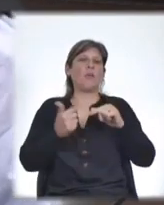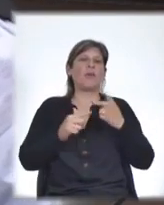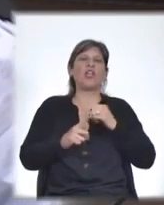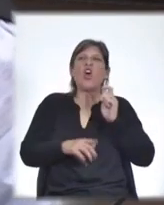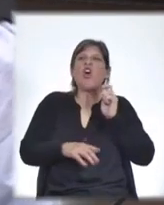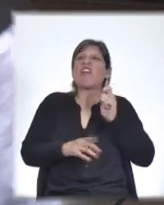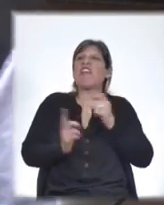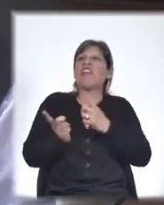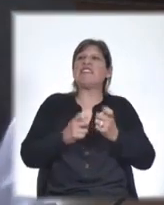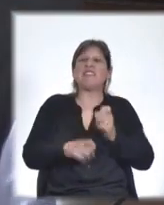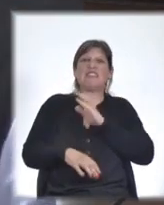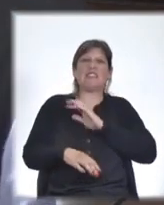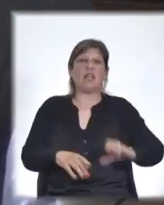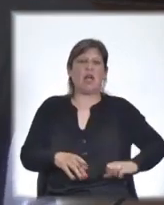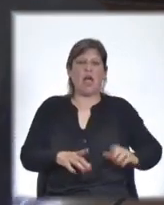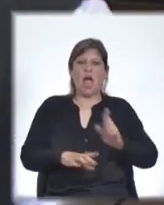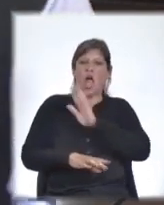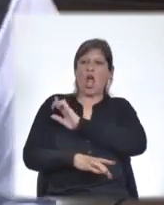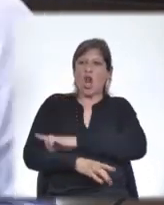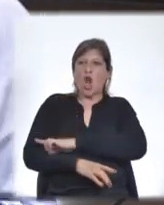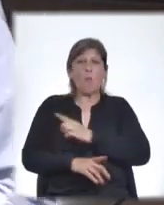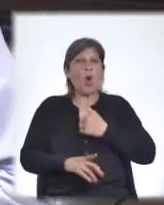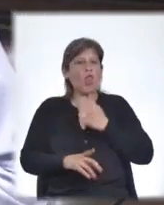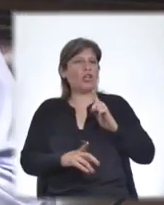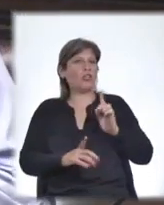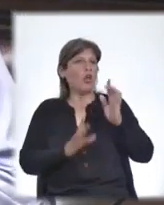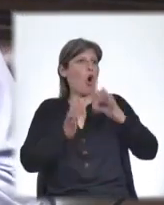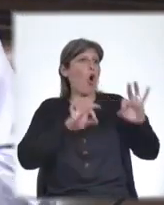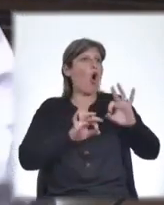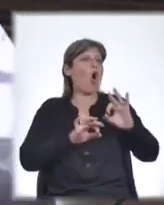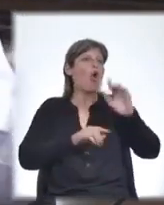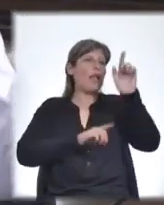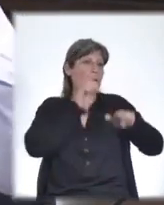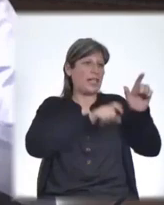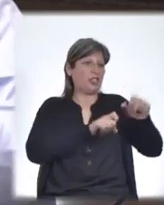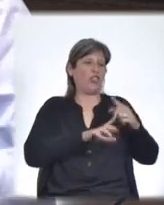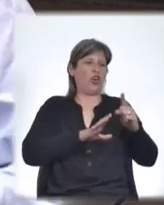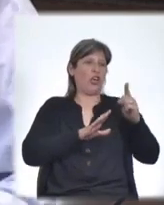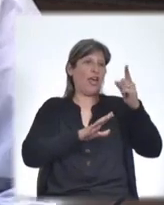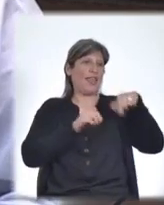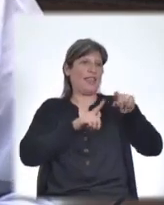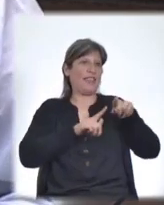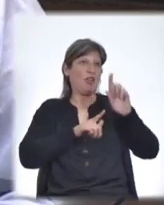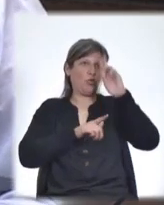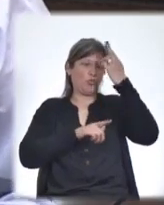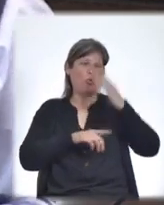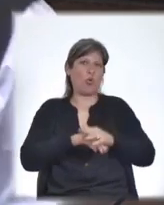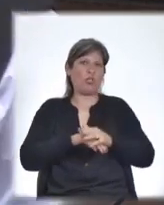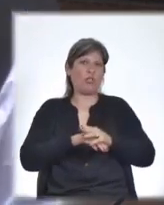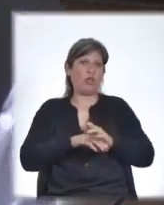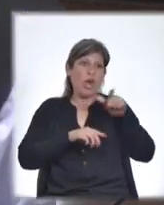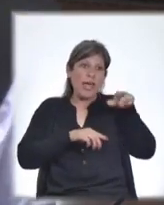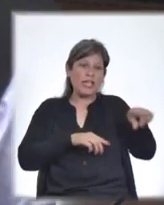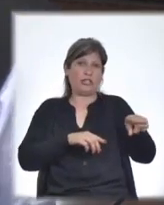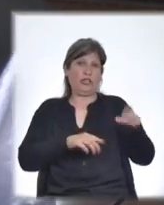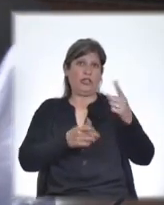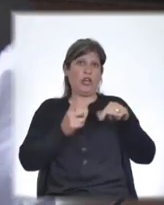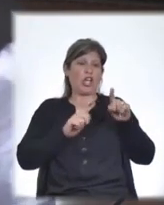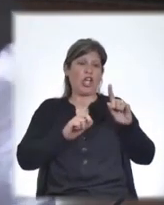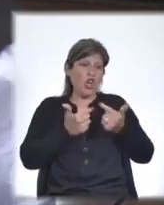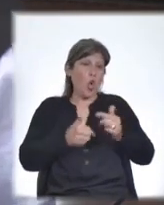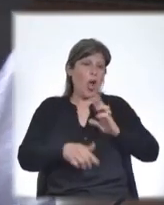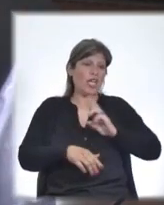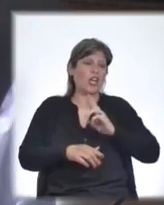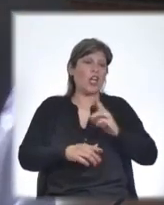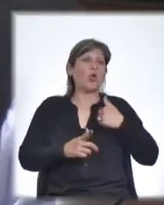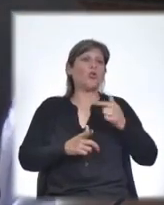Estado? ¿Los poderosos o la enorme mayoría de la población? La enorme mayoría de la población, que es la que no tiene los recursos para